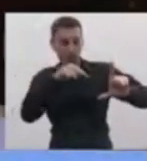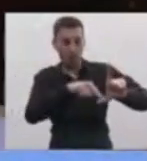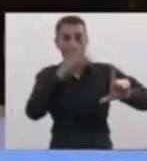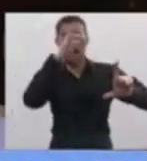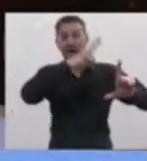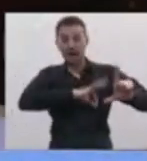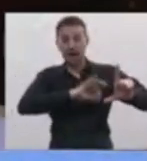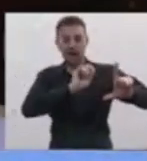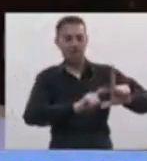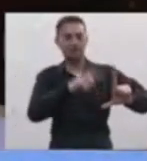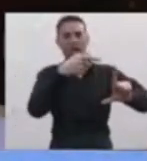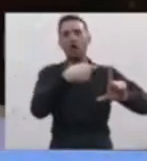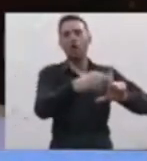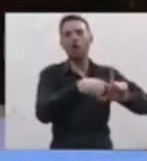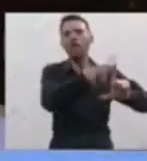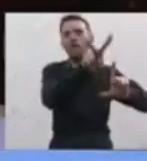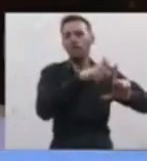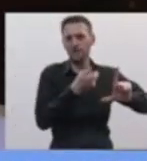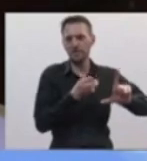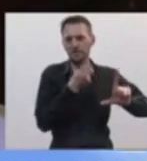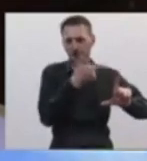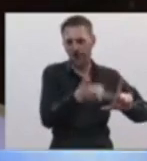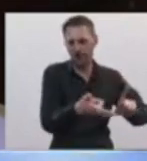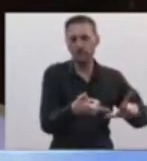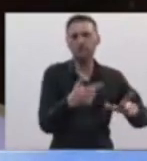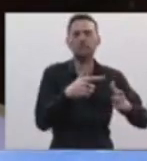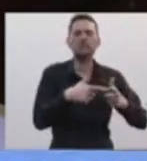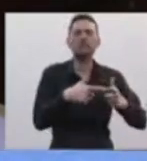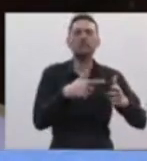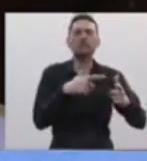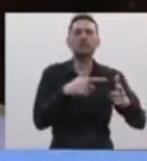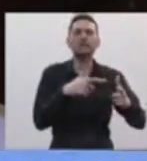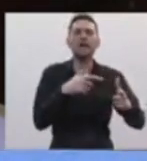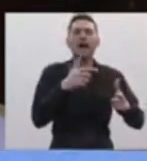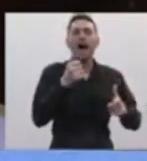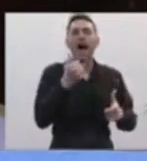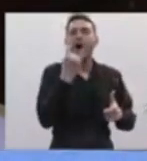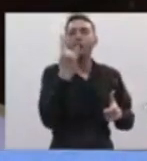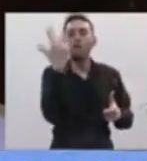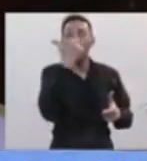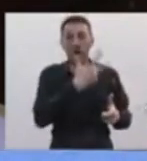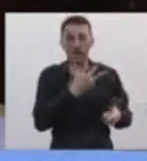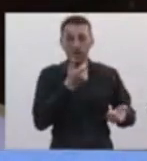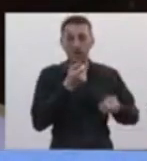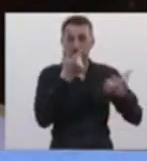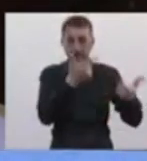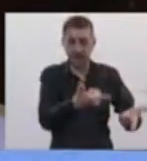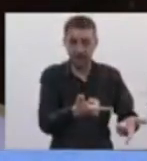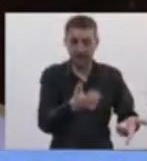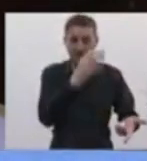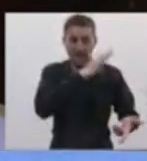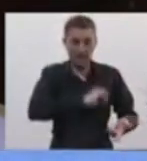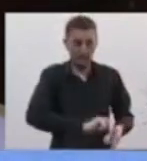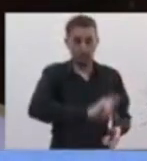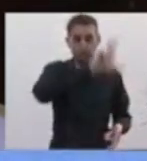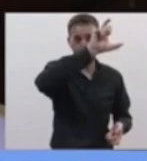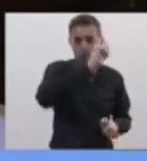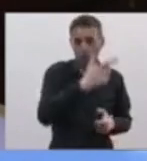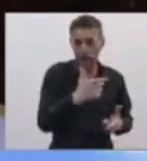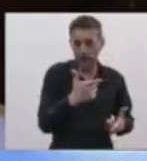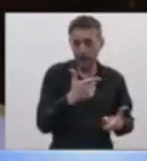a los jubilados y pensionados alabama las sedes en acciones familiares y el agua che o tenemos un agujero de medio punto de producto